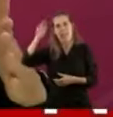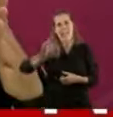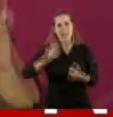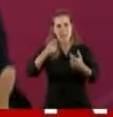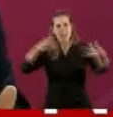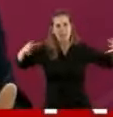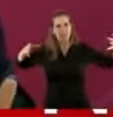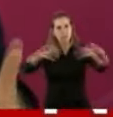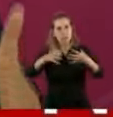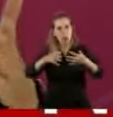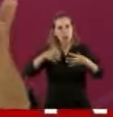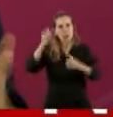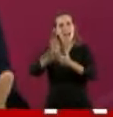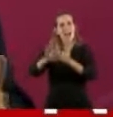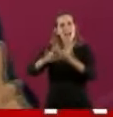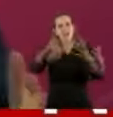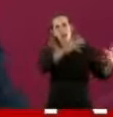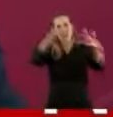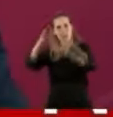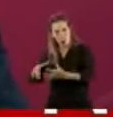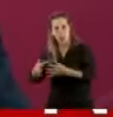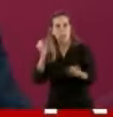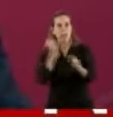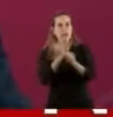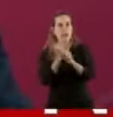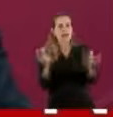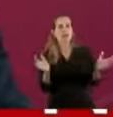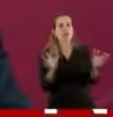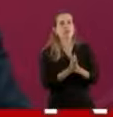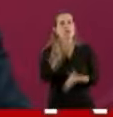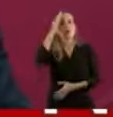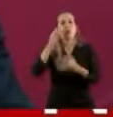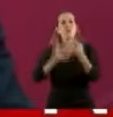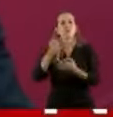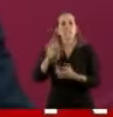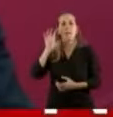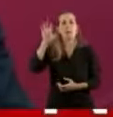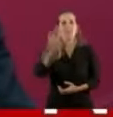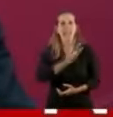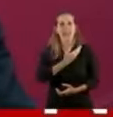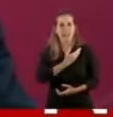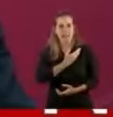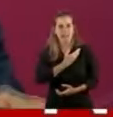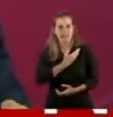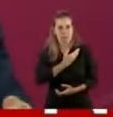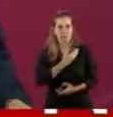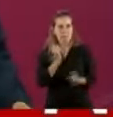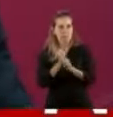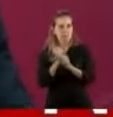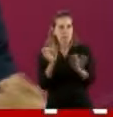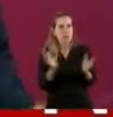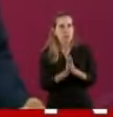está trabajando fuertemente y en conjunto con la justicia de la provincia de Santa Fe